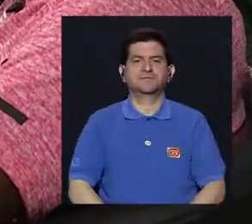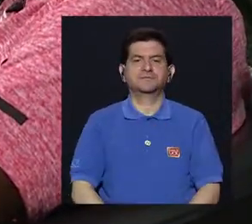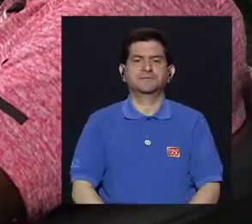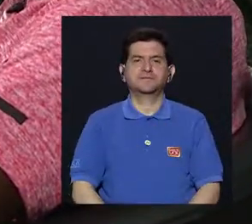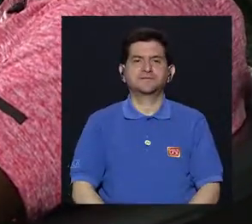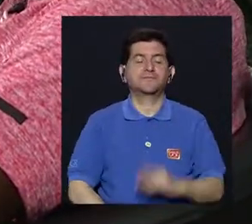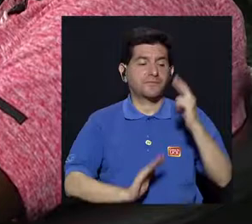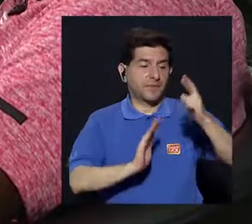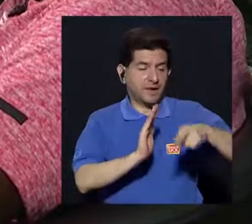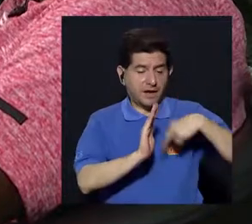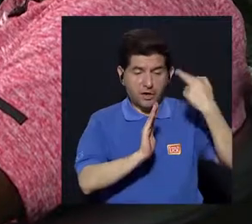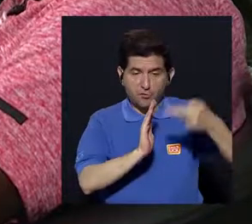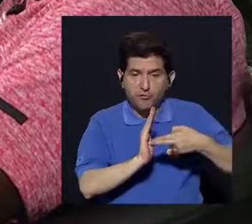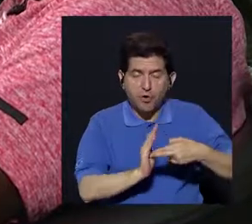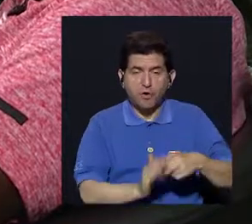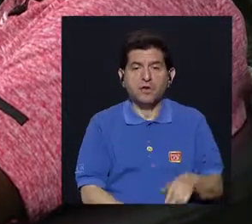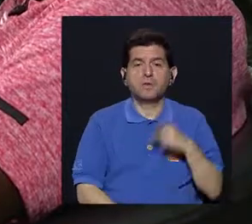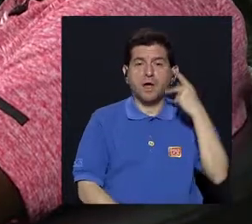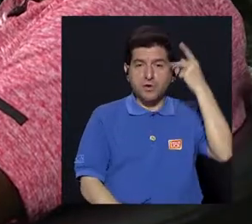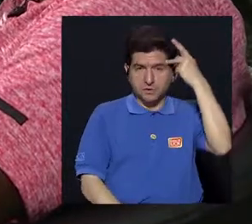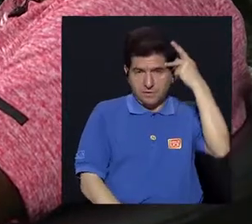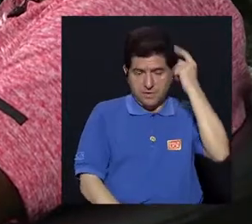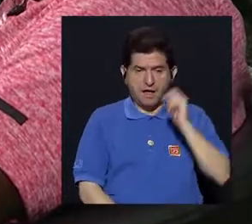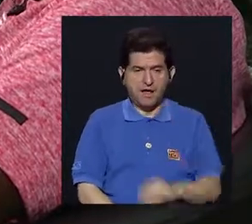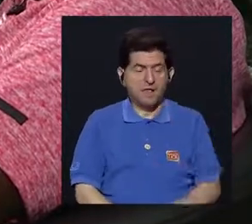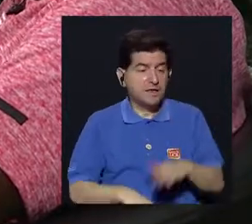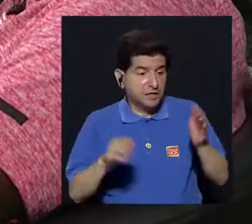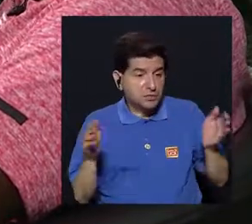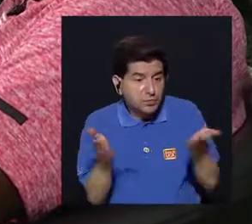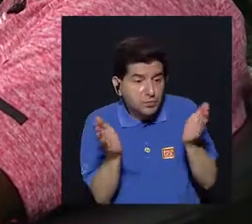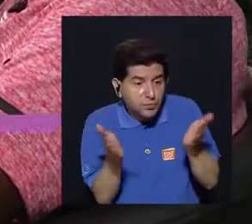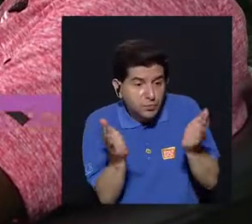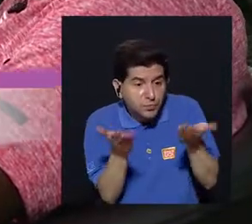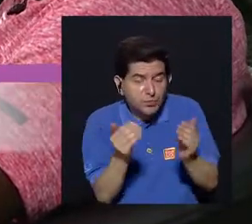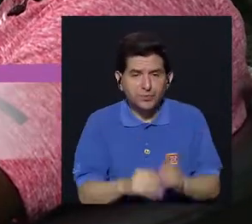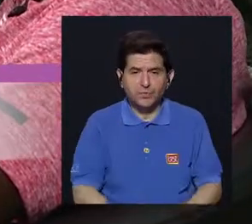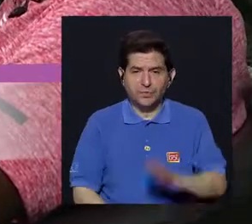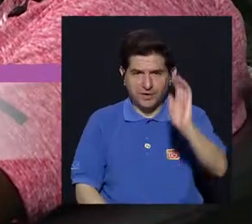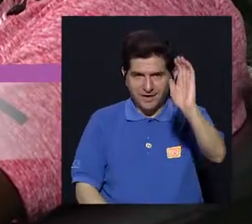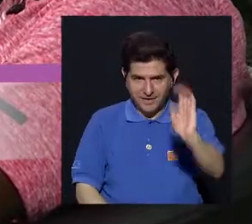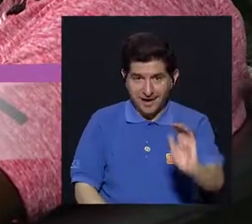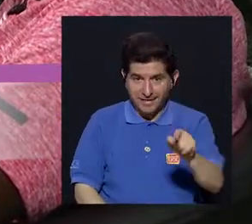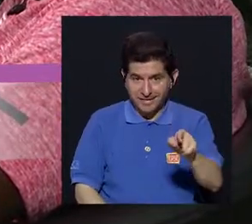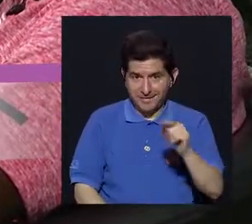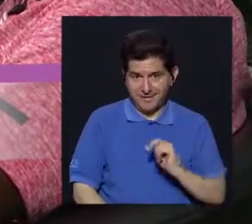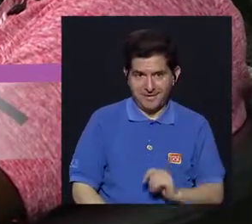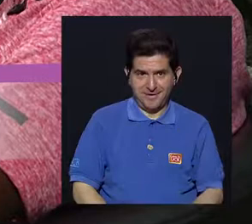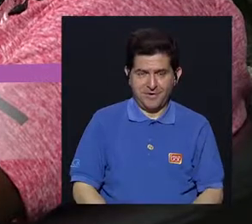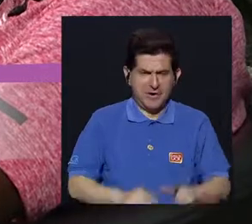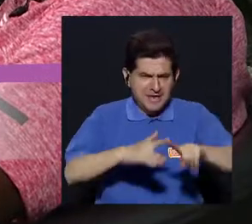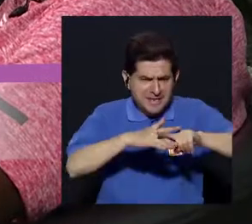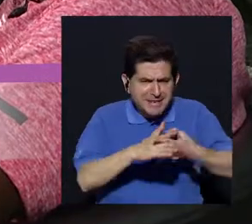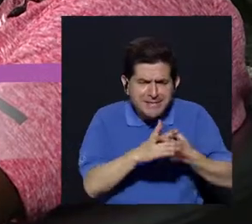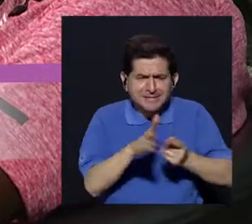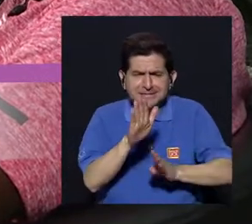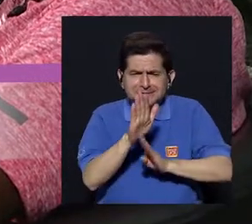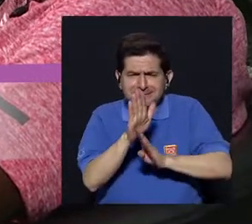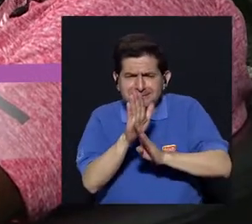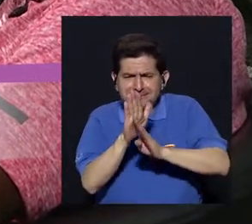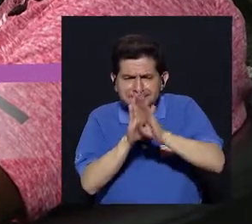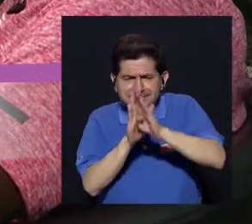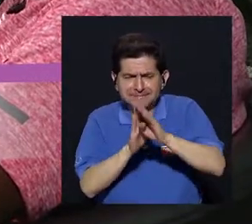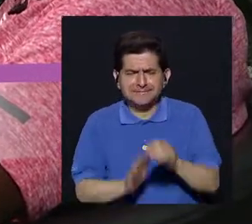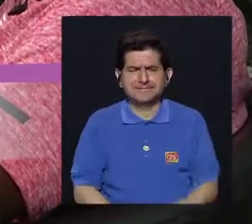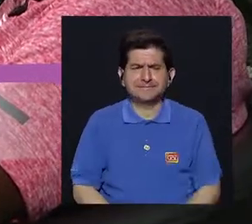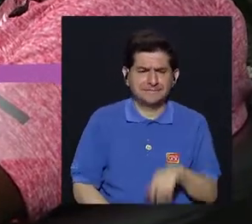sea, el rol del papá en poder estimular, qué sé yo, el que el niño comience a desarrollar